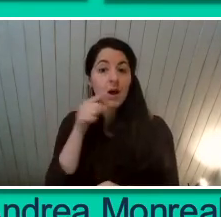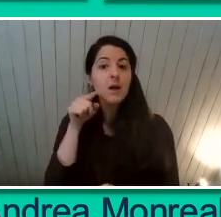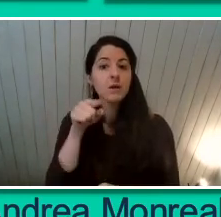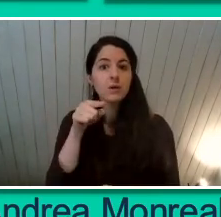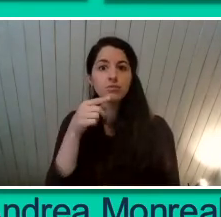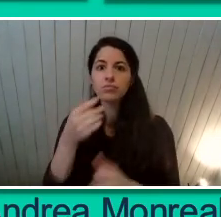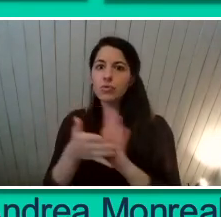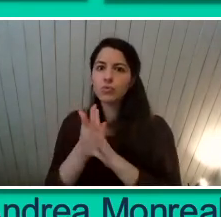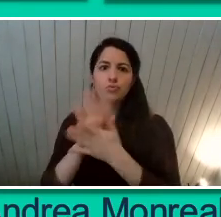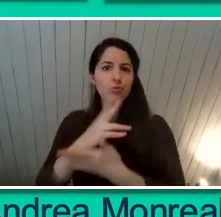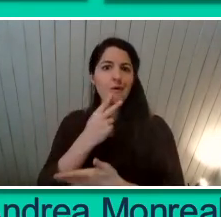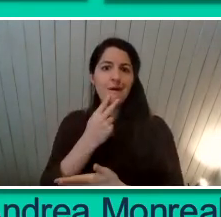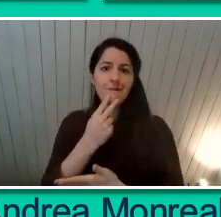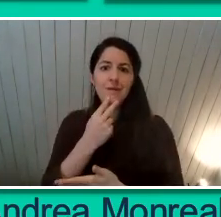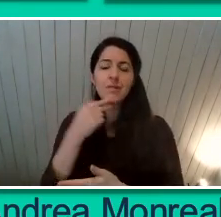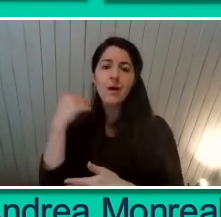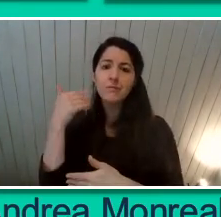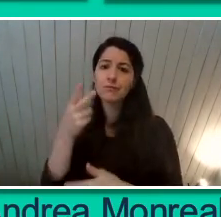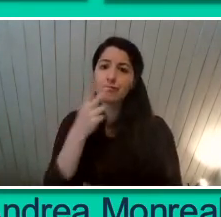factores de riesgo importantes.